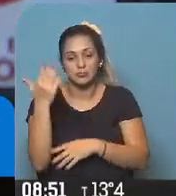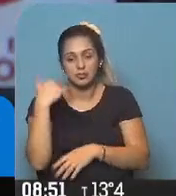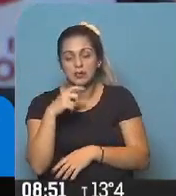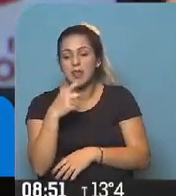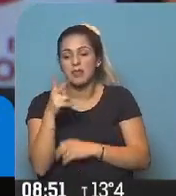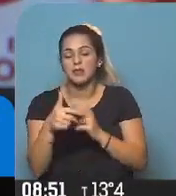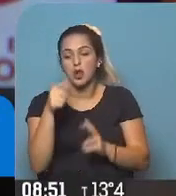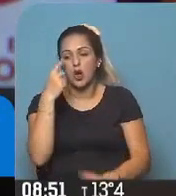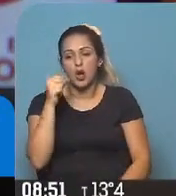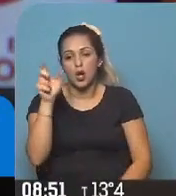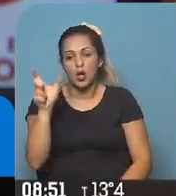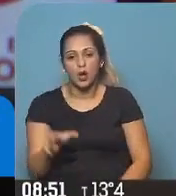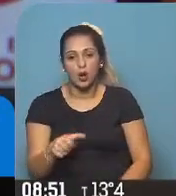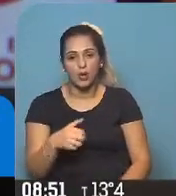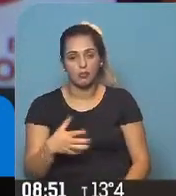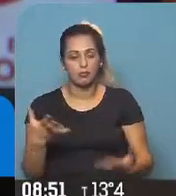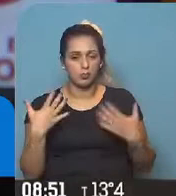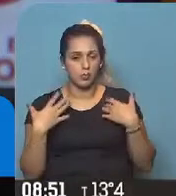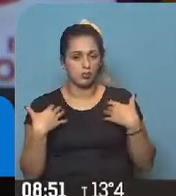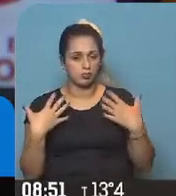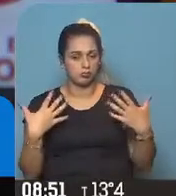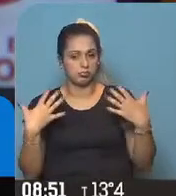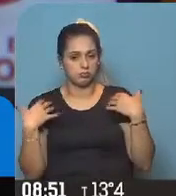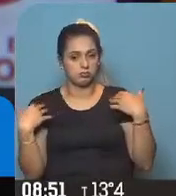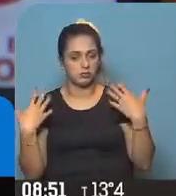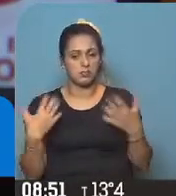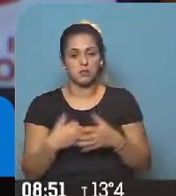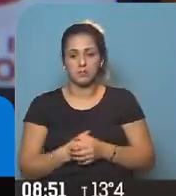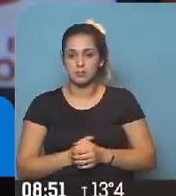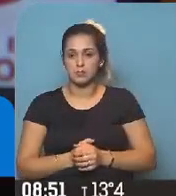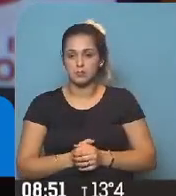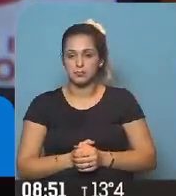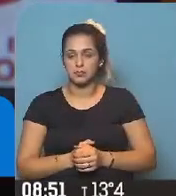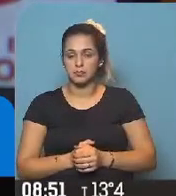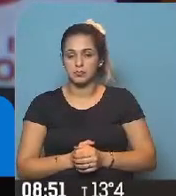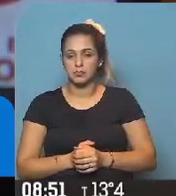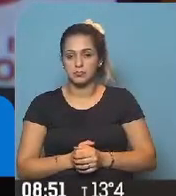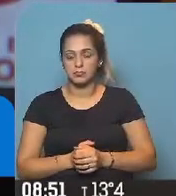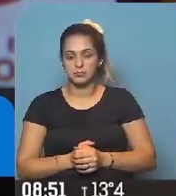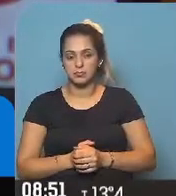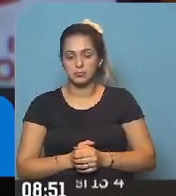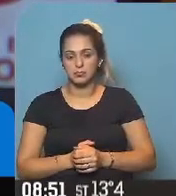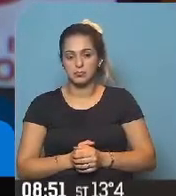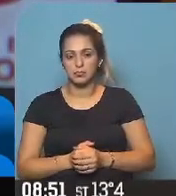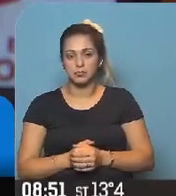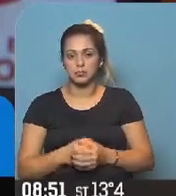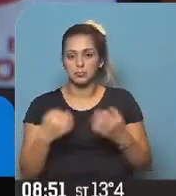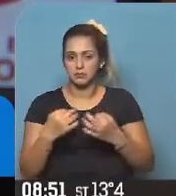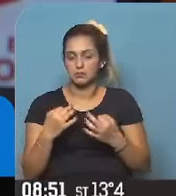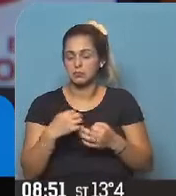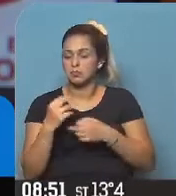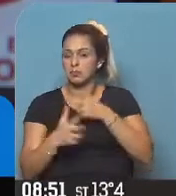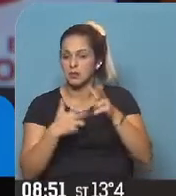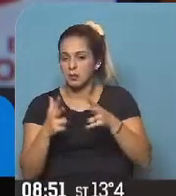hombre de una gran envergadura física, de un gran verbo, un verbo muy encendido, de una gran